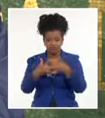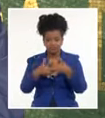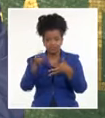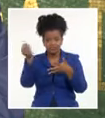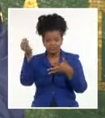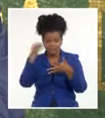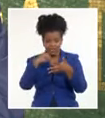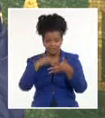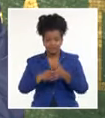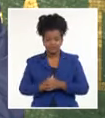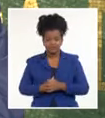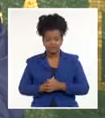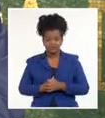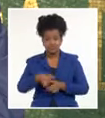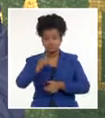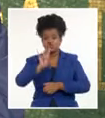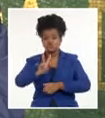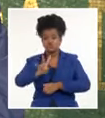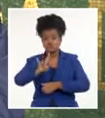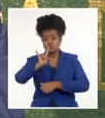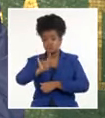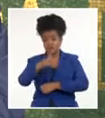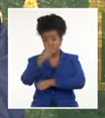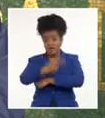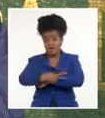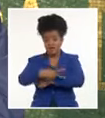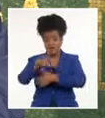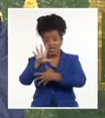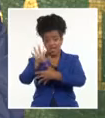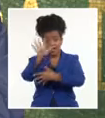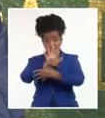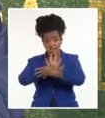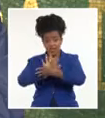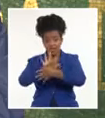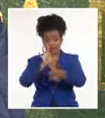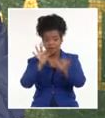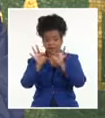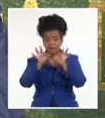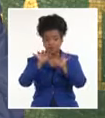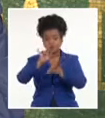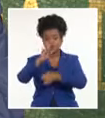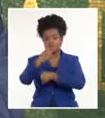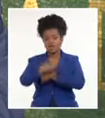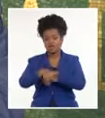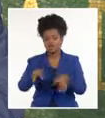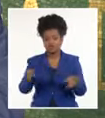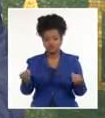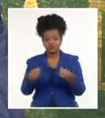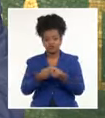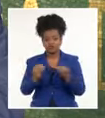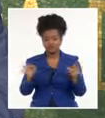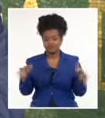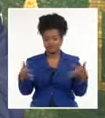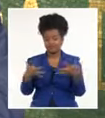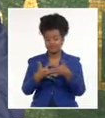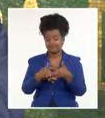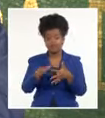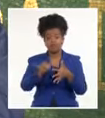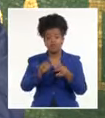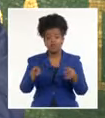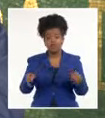a 9 países de nuestra América, pero además para celebrar el